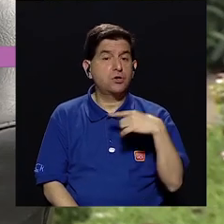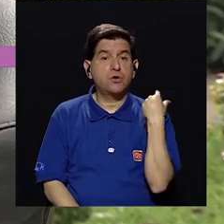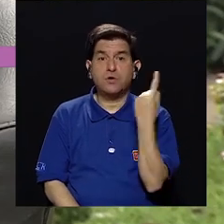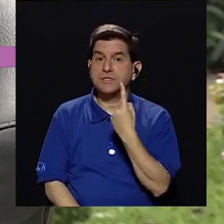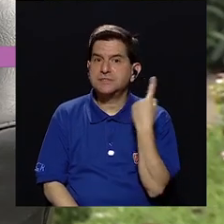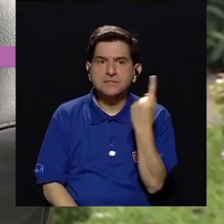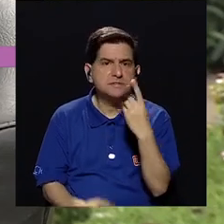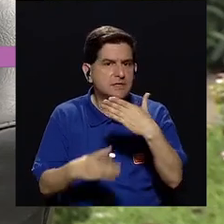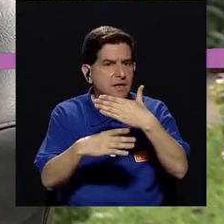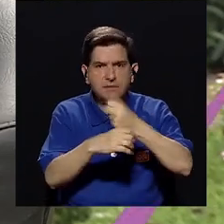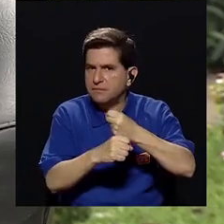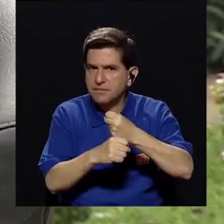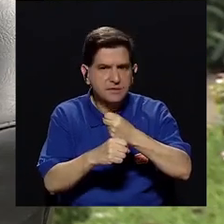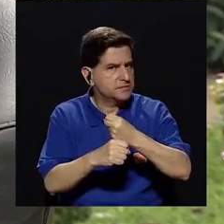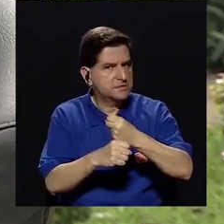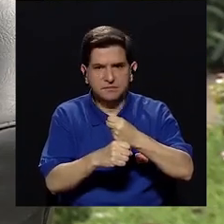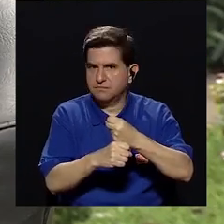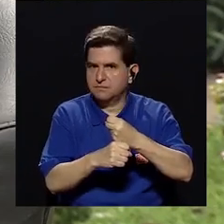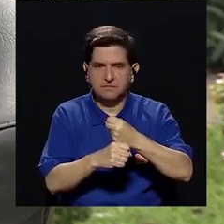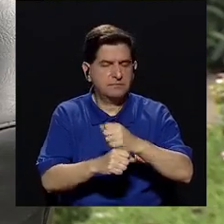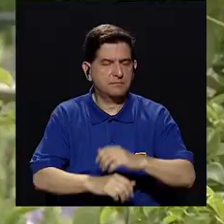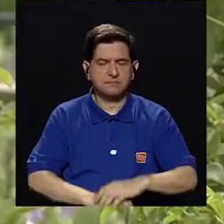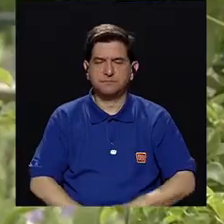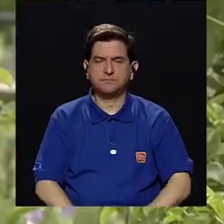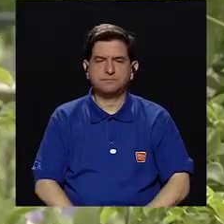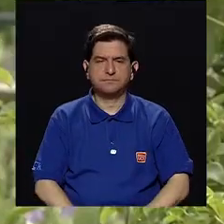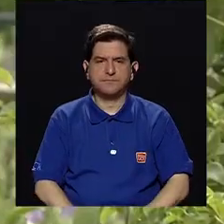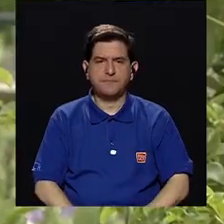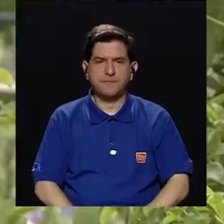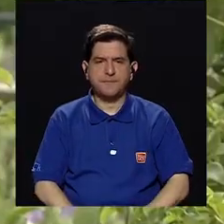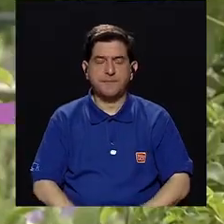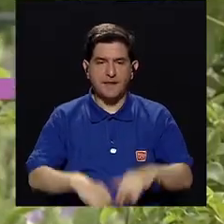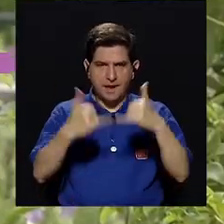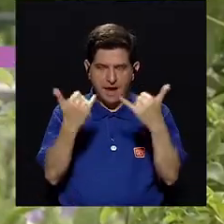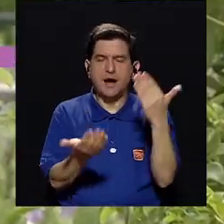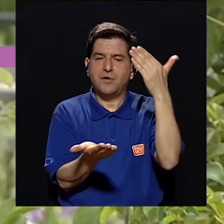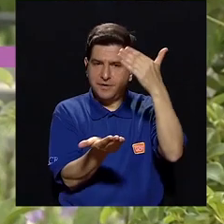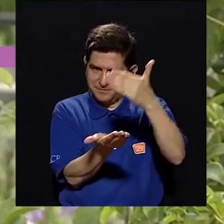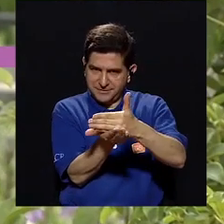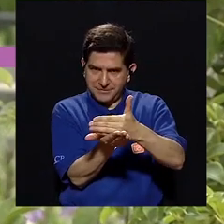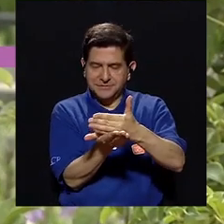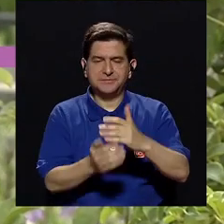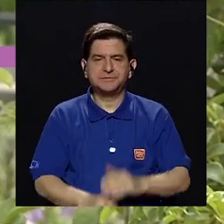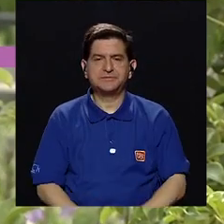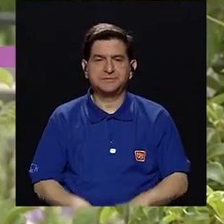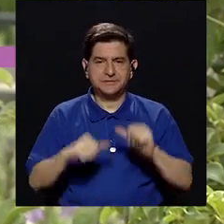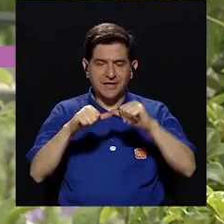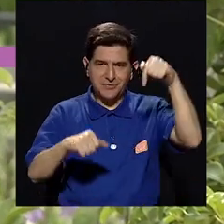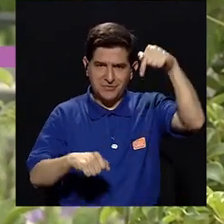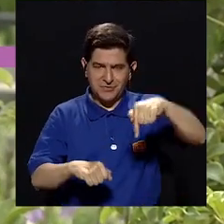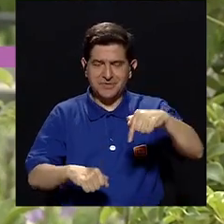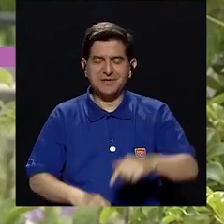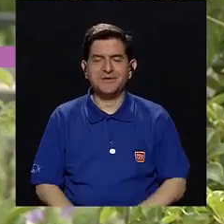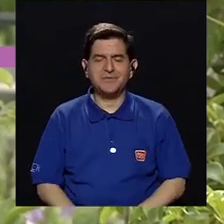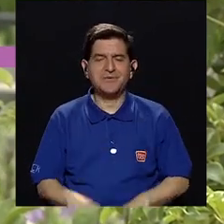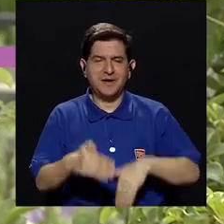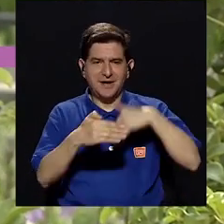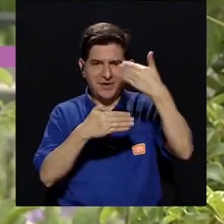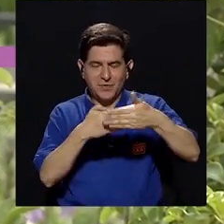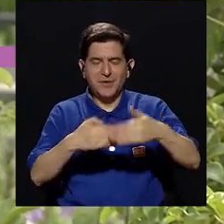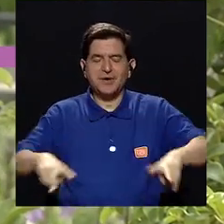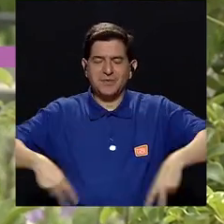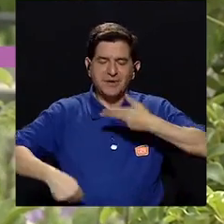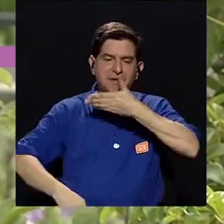momento que vamos a estar haciendo unos delante bueno vamos a hacer un nuevo corte que desee con nosotros y ya